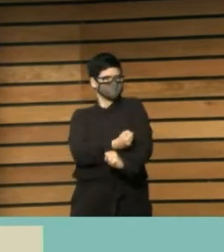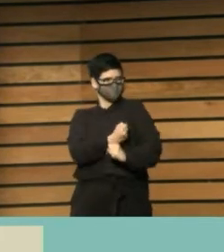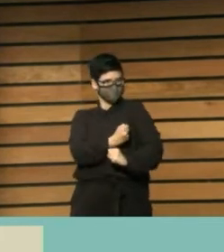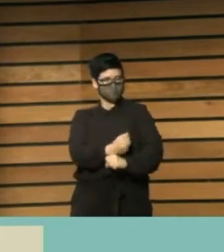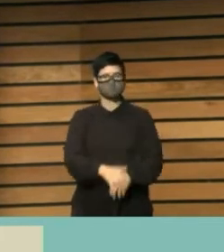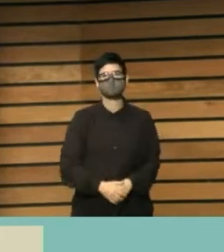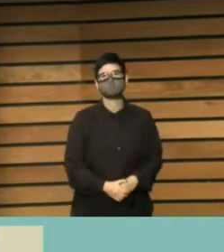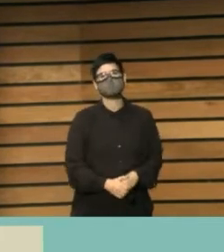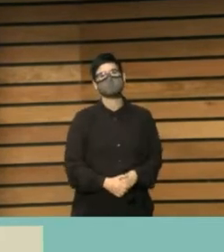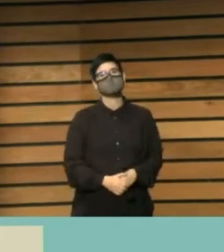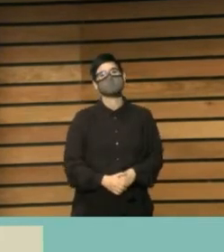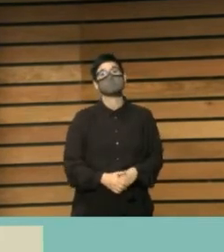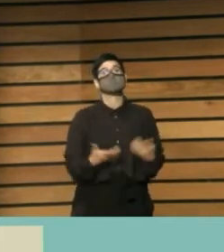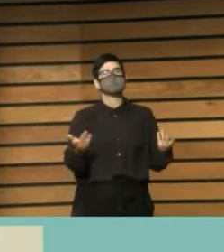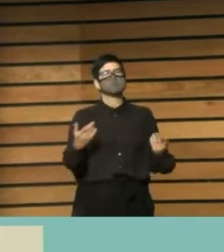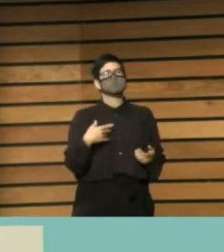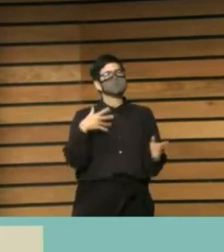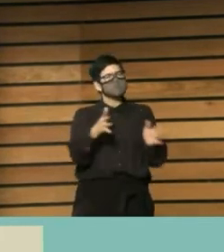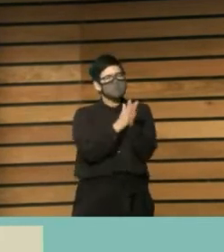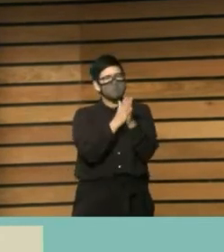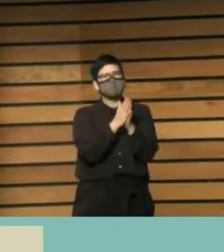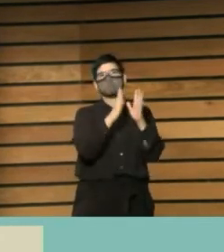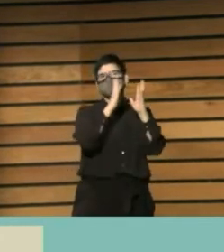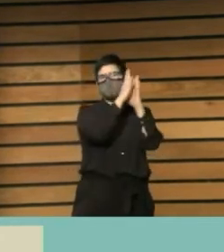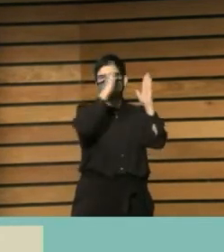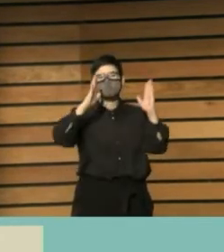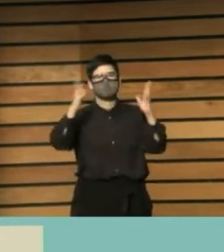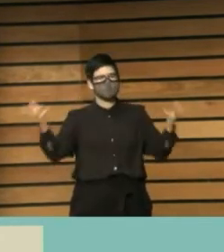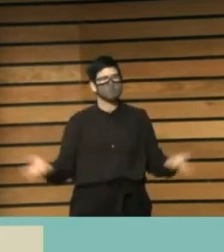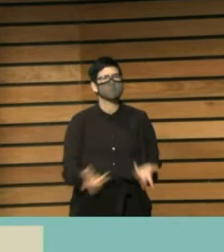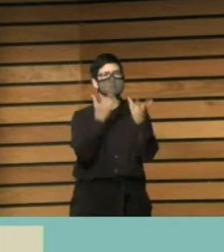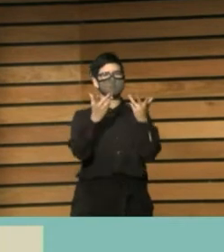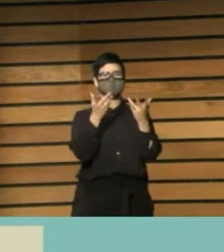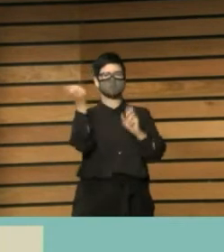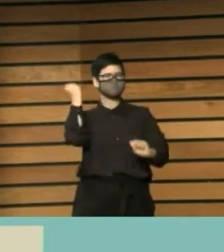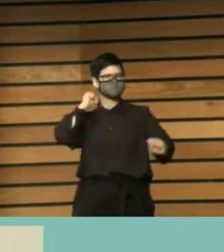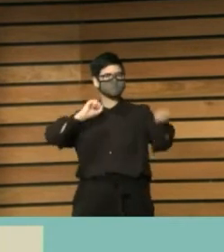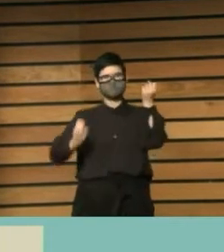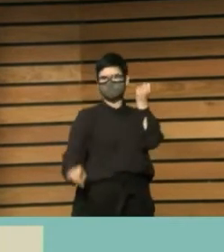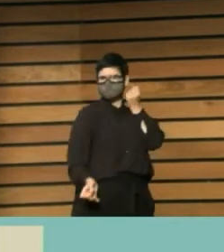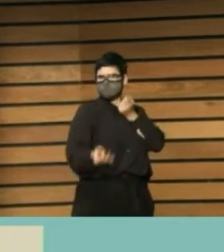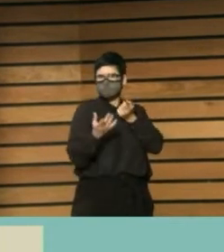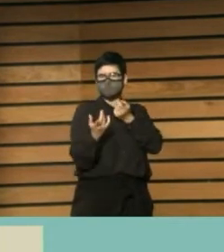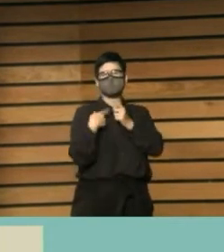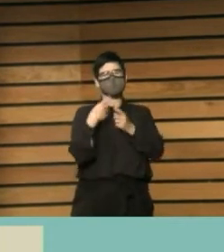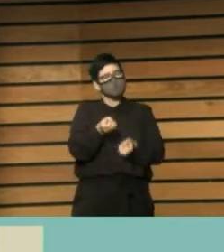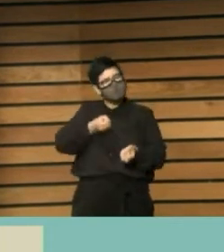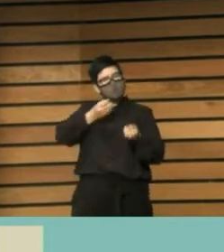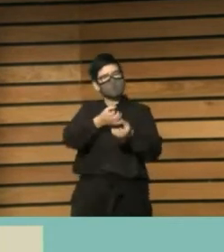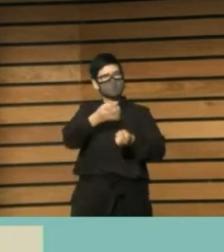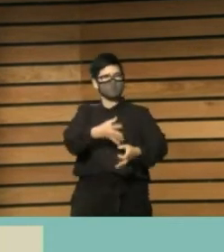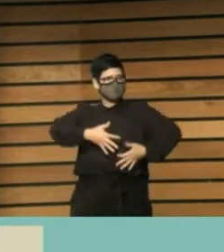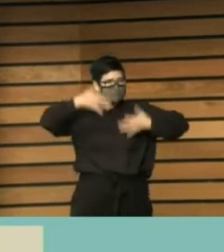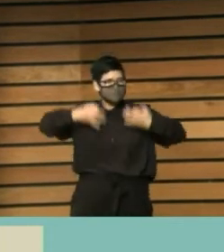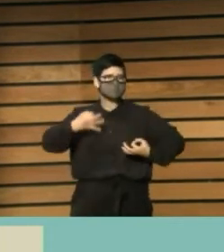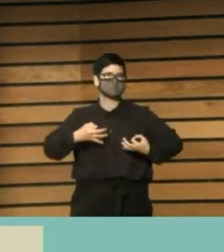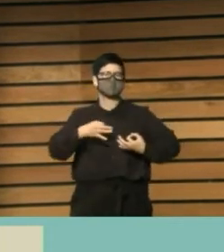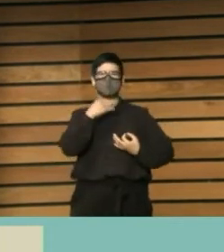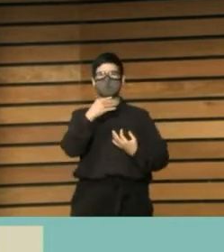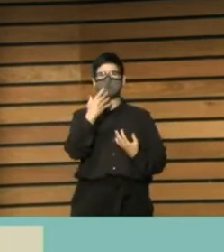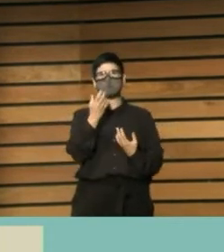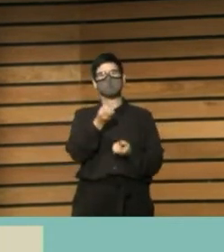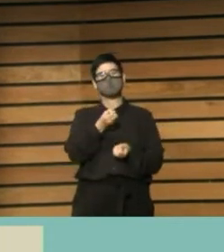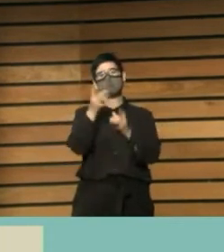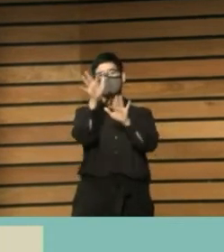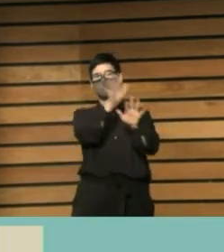las bibliotecas son promotoras de la creación artística, que ofrecen información veraz en contraposición a la desinformación o a la